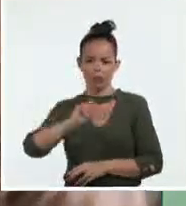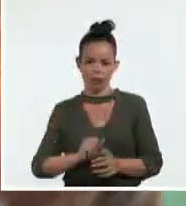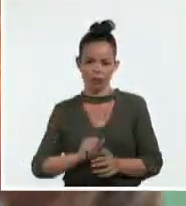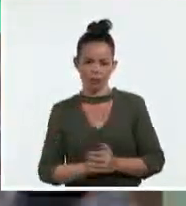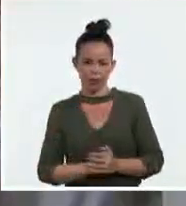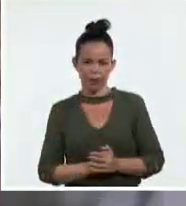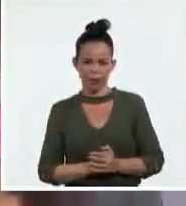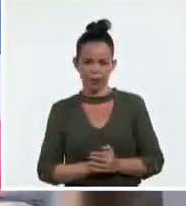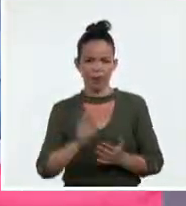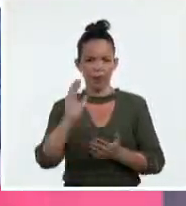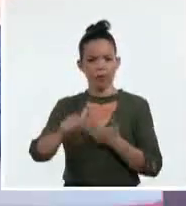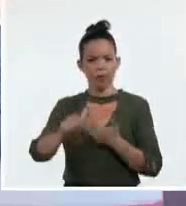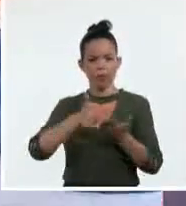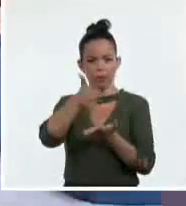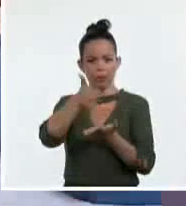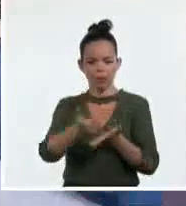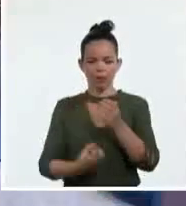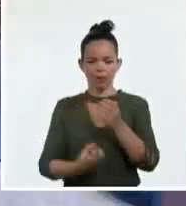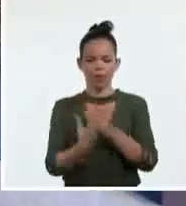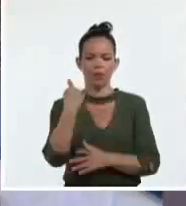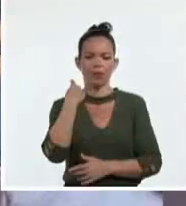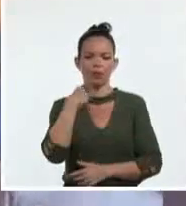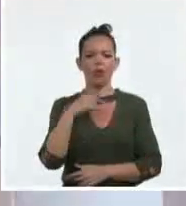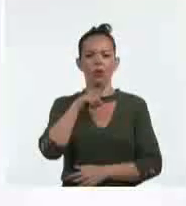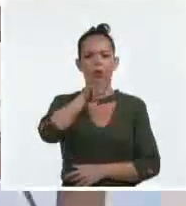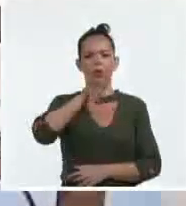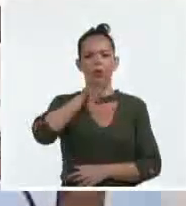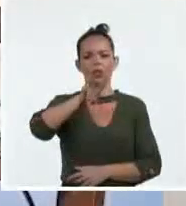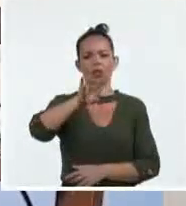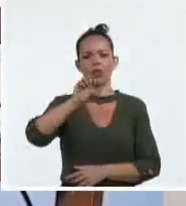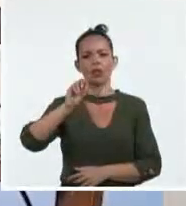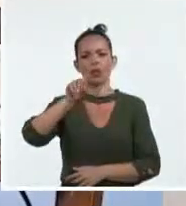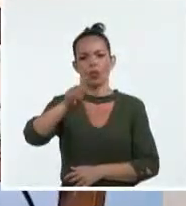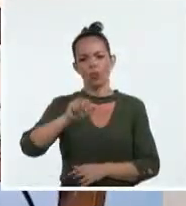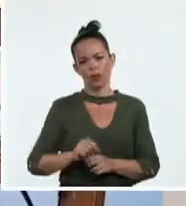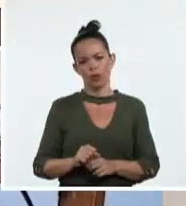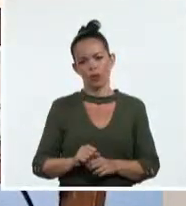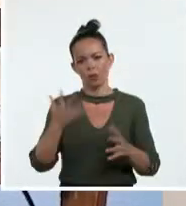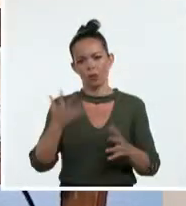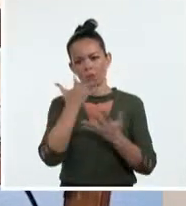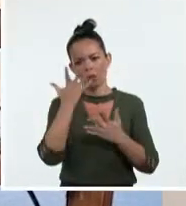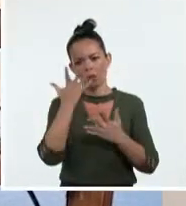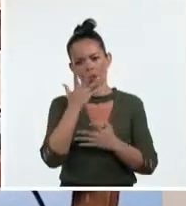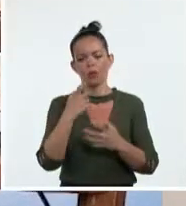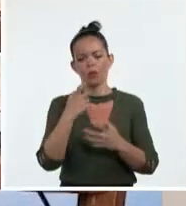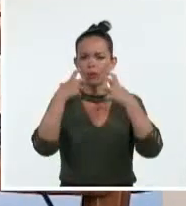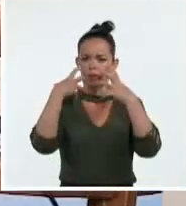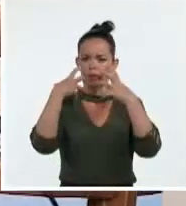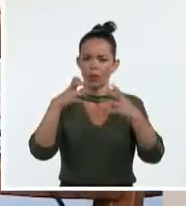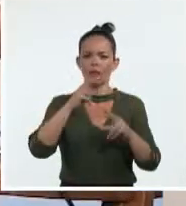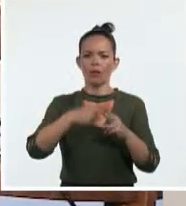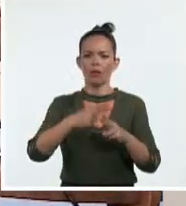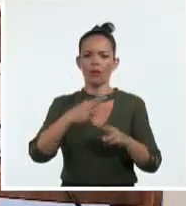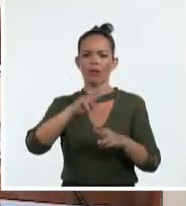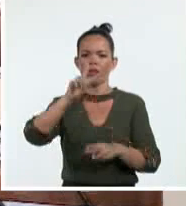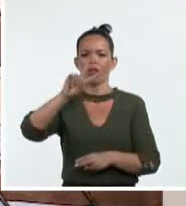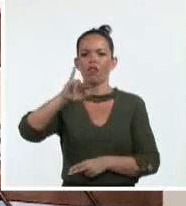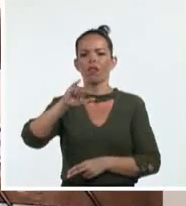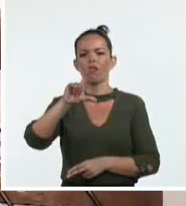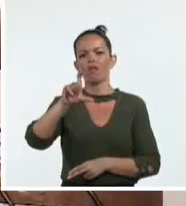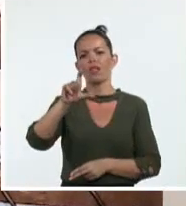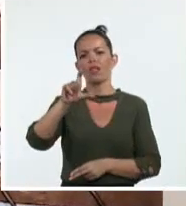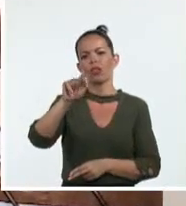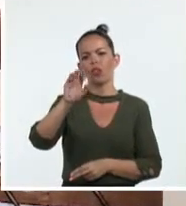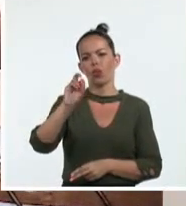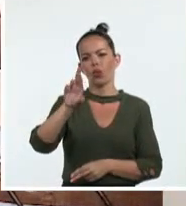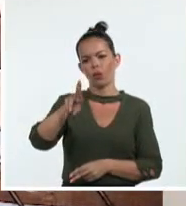diplomática fue diseñada en 1901 por el arquitecto belga y pionero de esa corriente, Víctor Horta, y en sus espacios